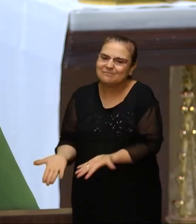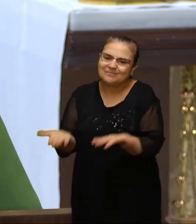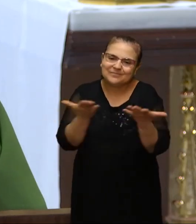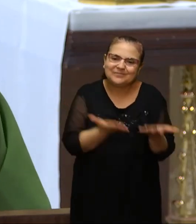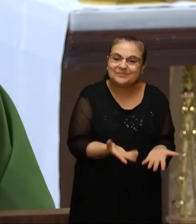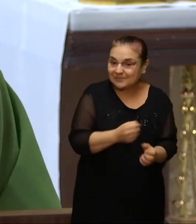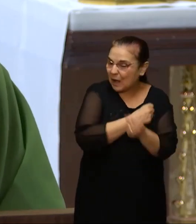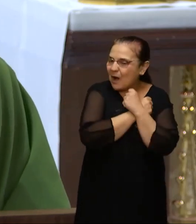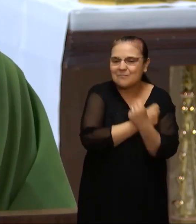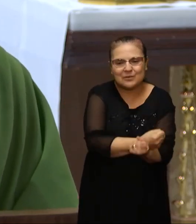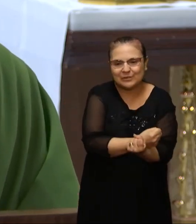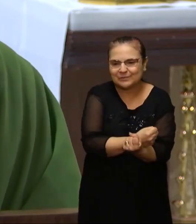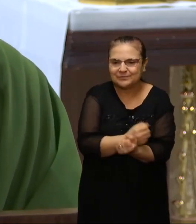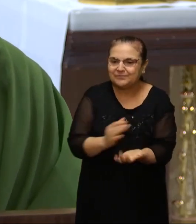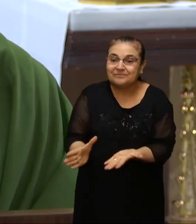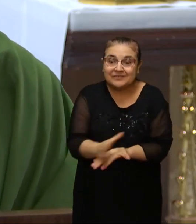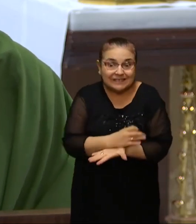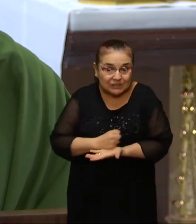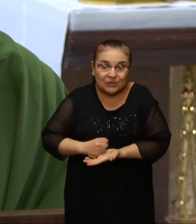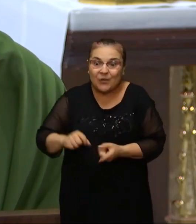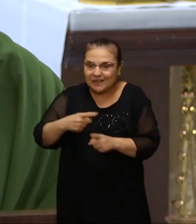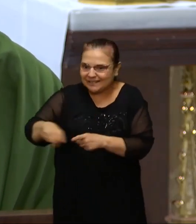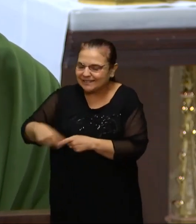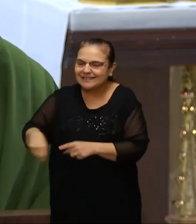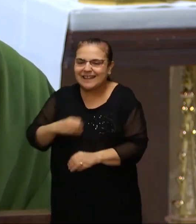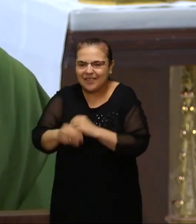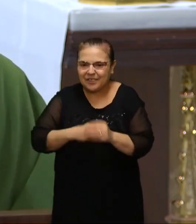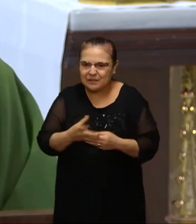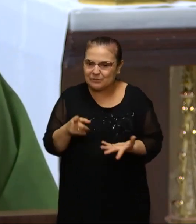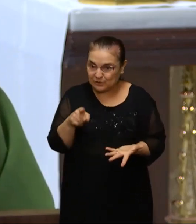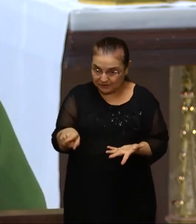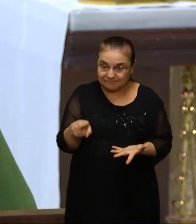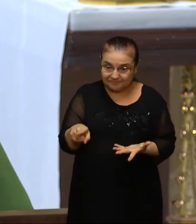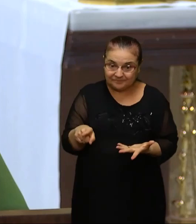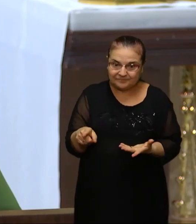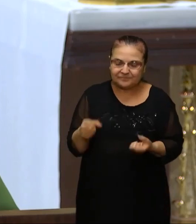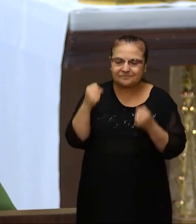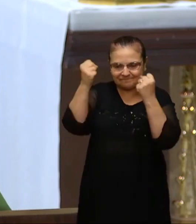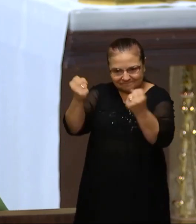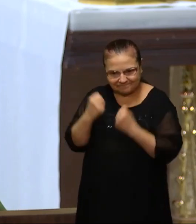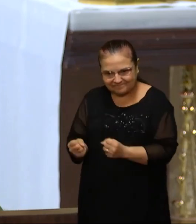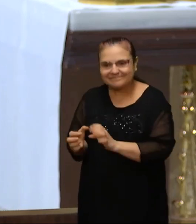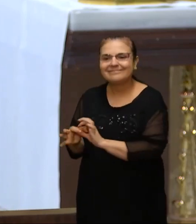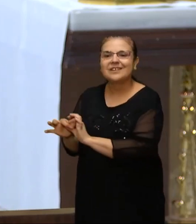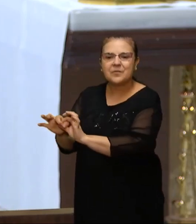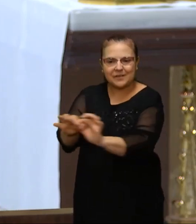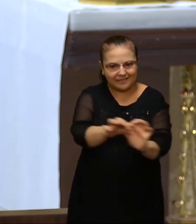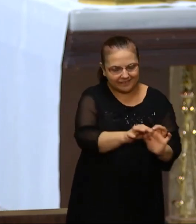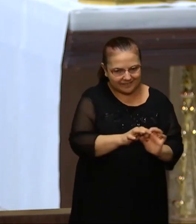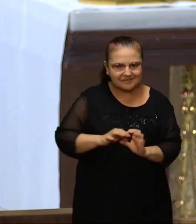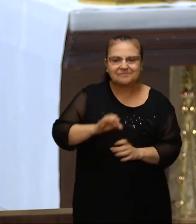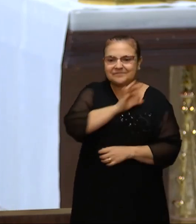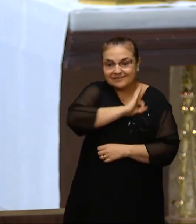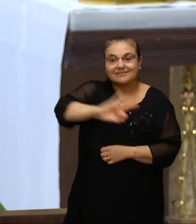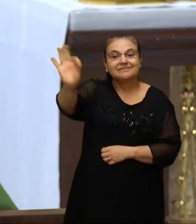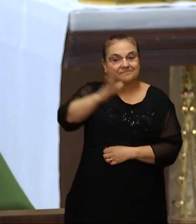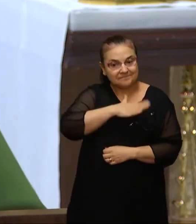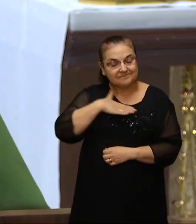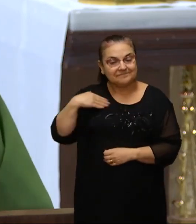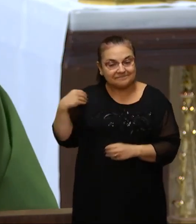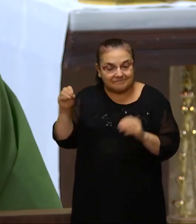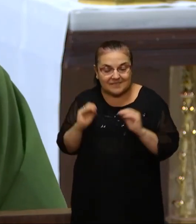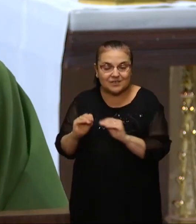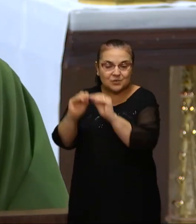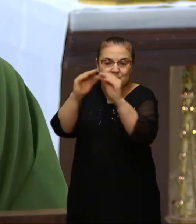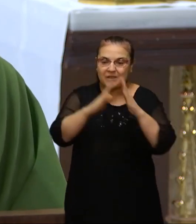que ponemos en todas las cosas que hacemos y eso por fuerza nos va a llevar a esa unidad que el señor quiere para su iglesia